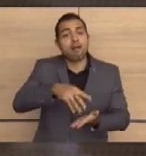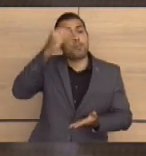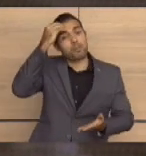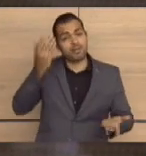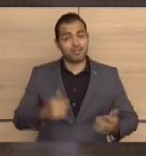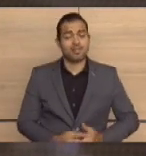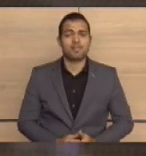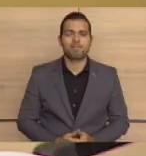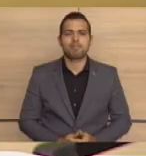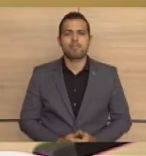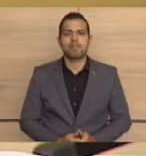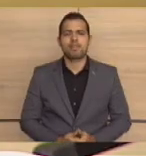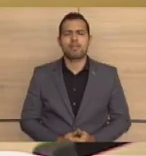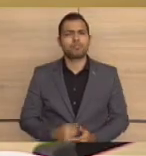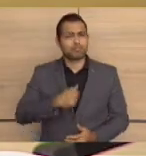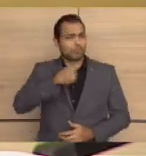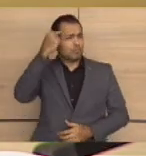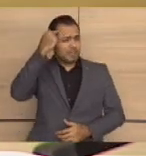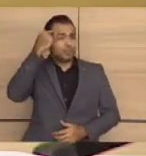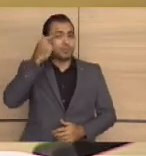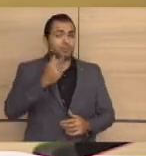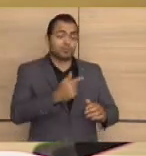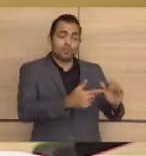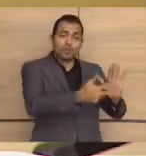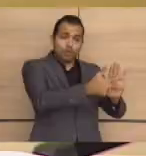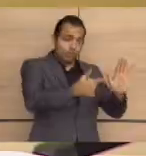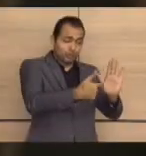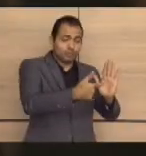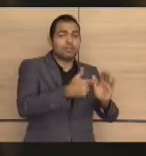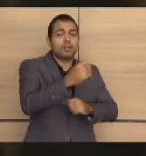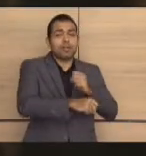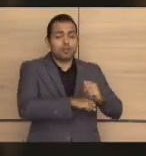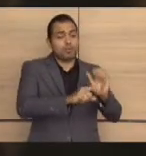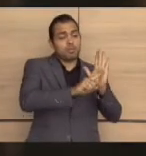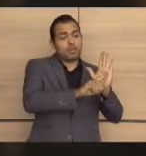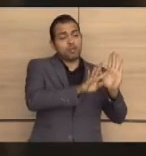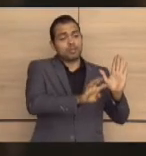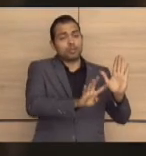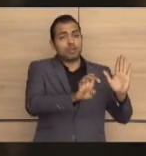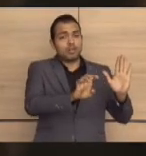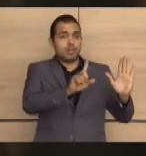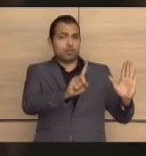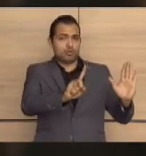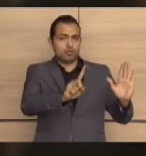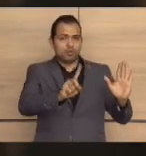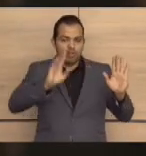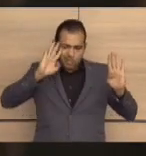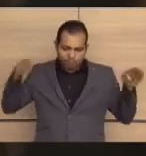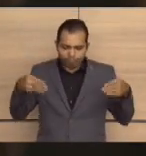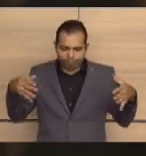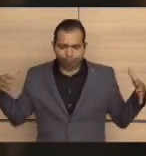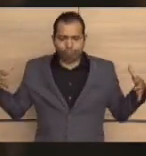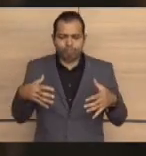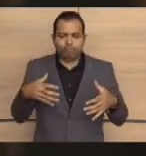digamos, lo que habla, digamos, la Constitución del 91, ¿verdad?, frente a la descentralización. Debemos pensarnos en eso, ¿sí?